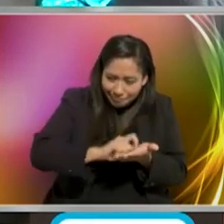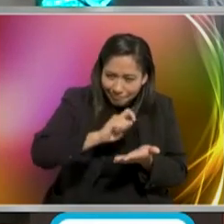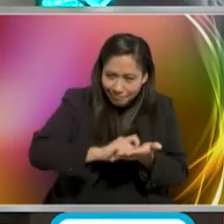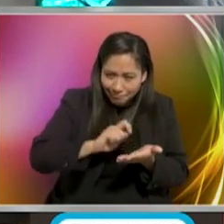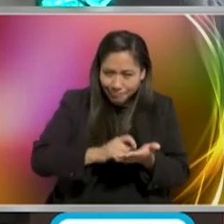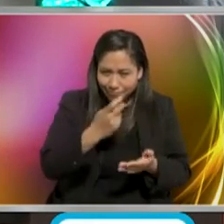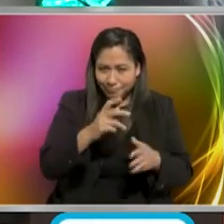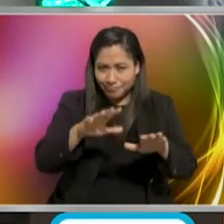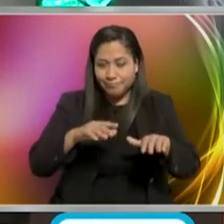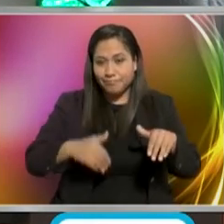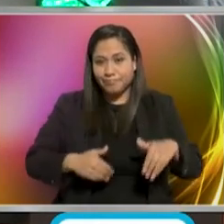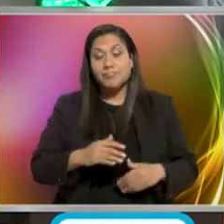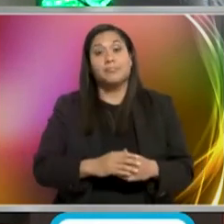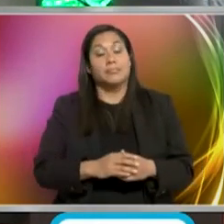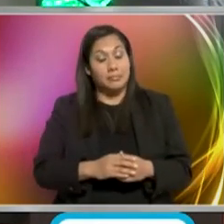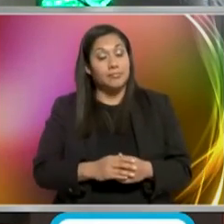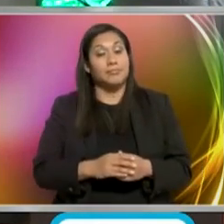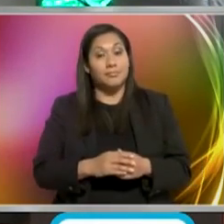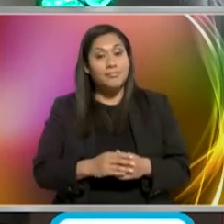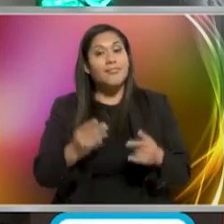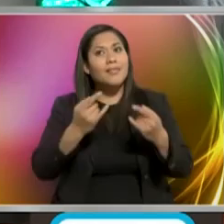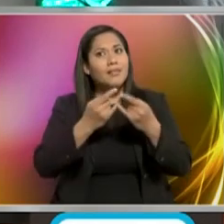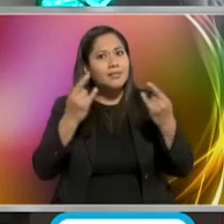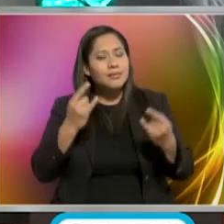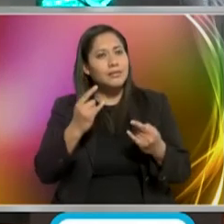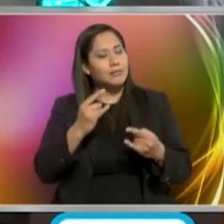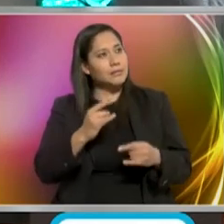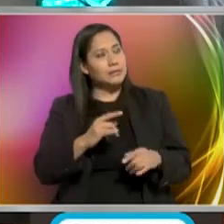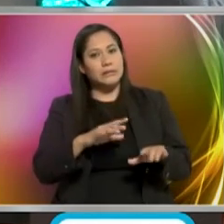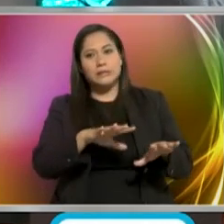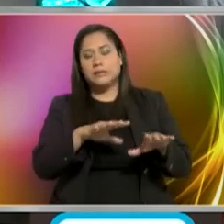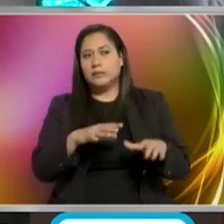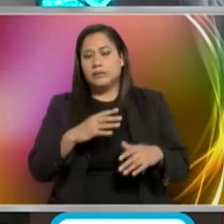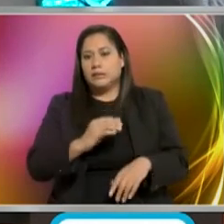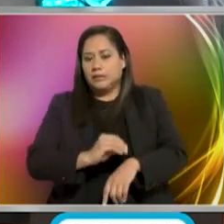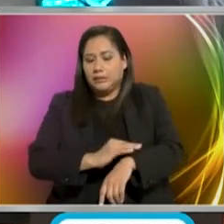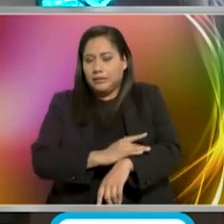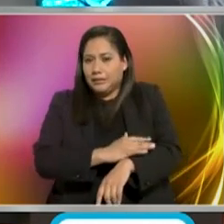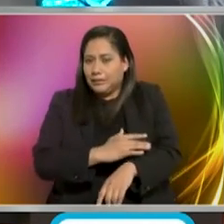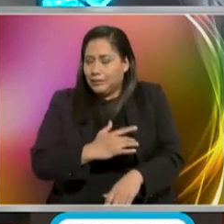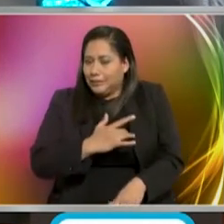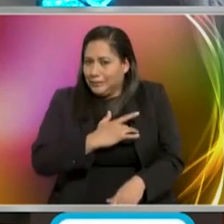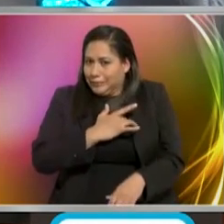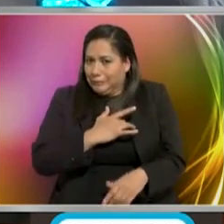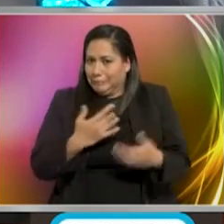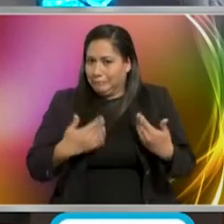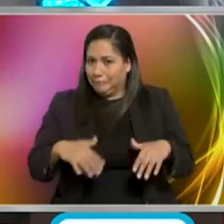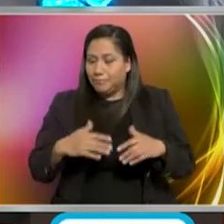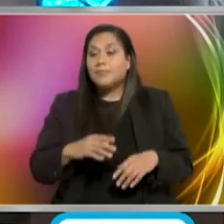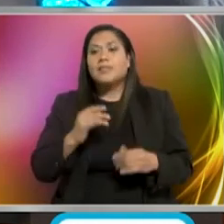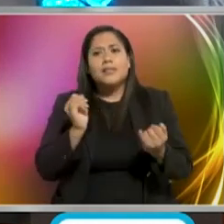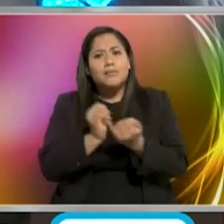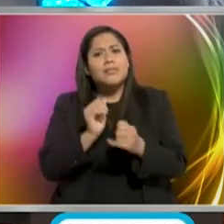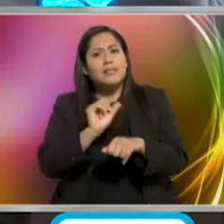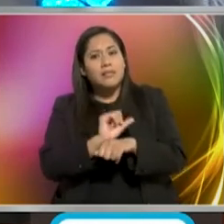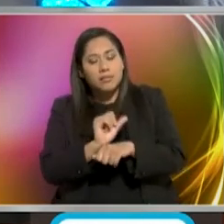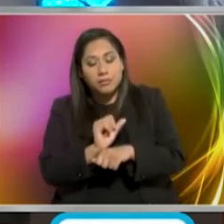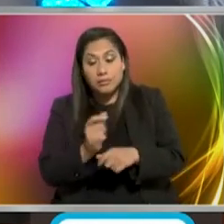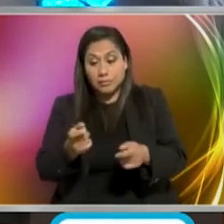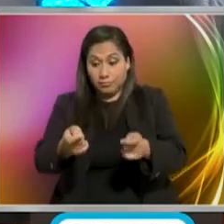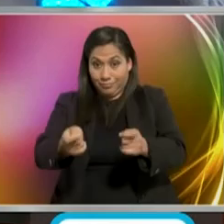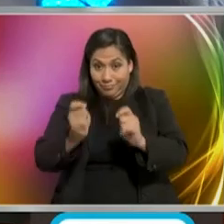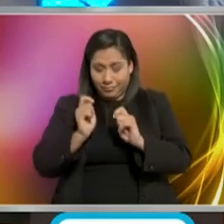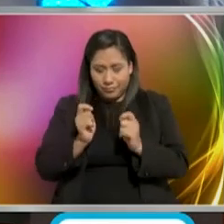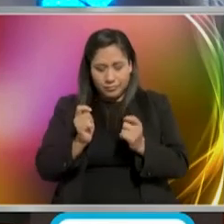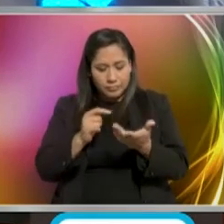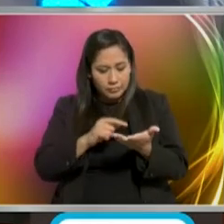esta puesta, ¿no? Esta historia se escucha fuerte. Así es. Y también como actores quiero suponer que lleva un